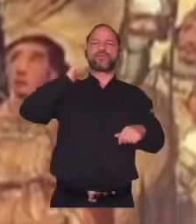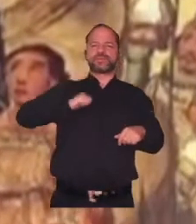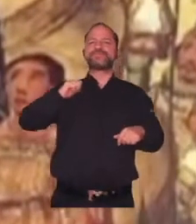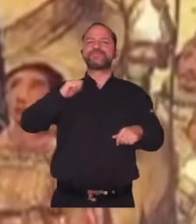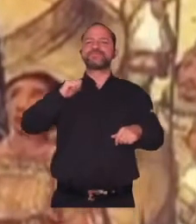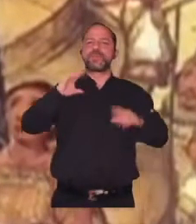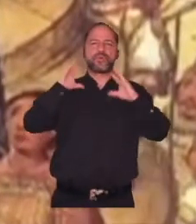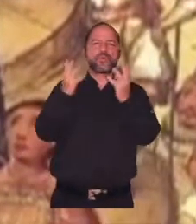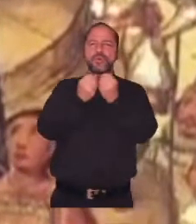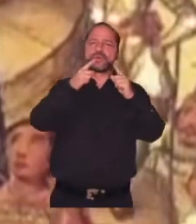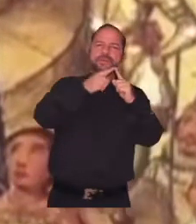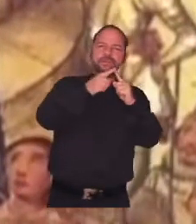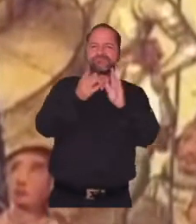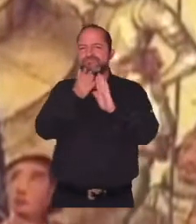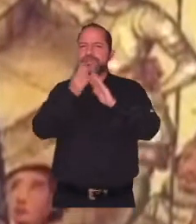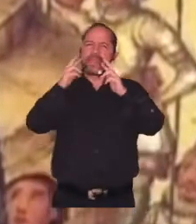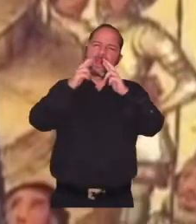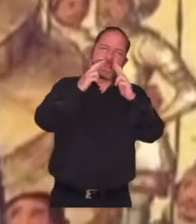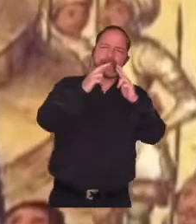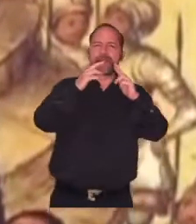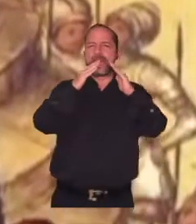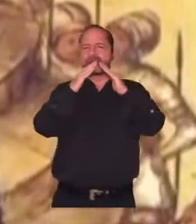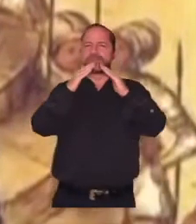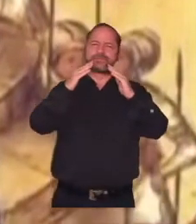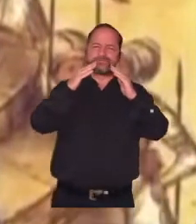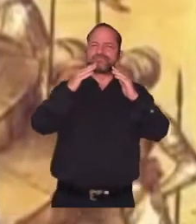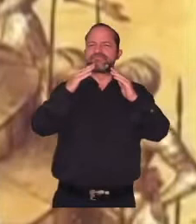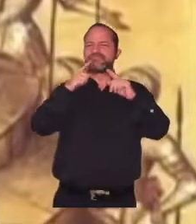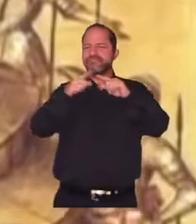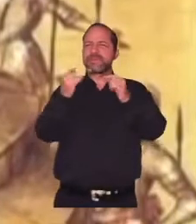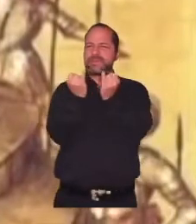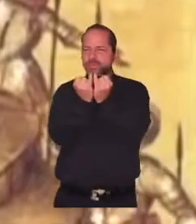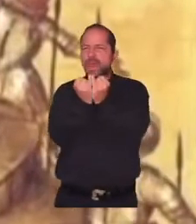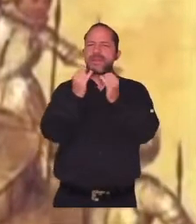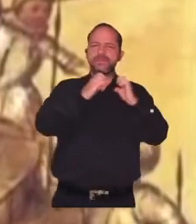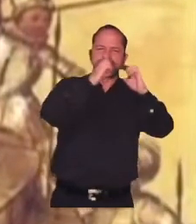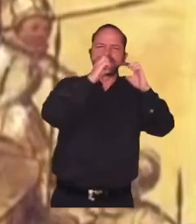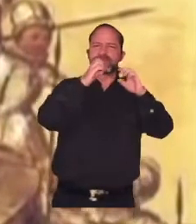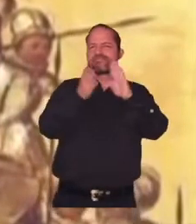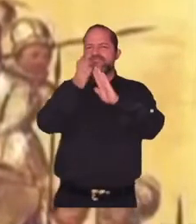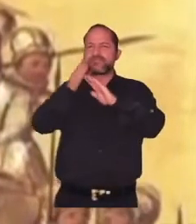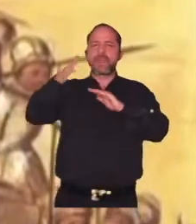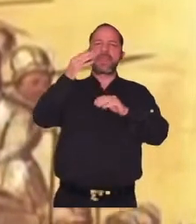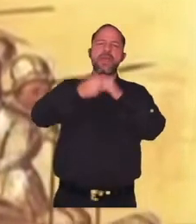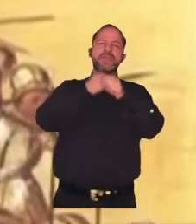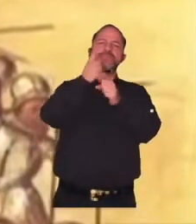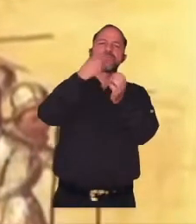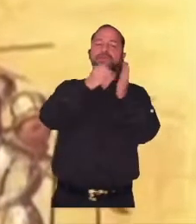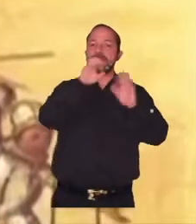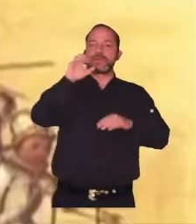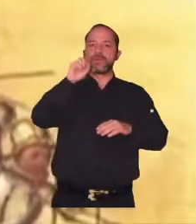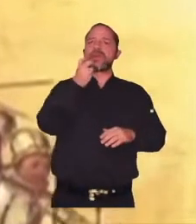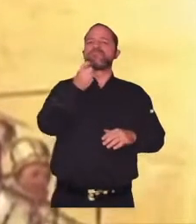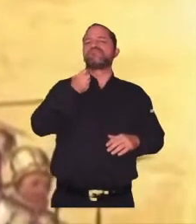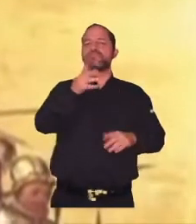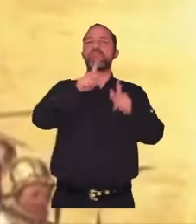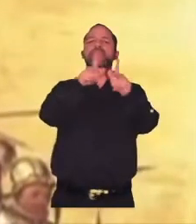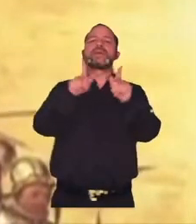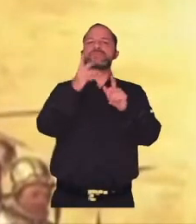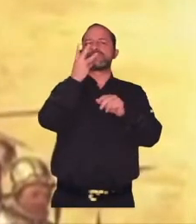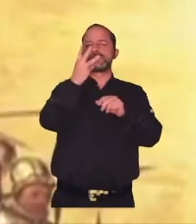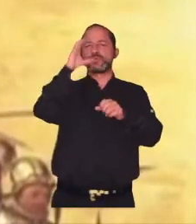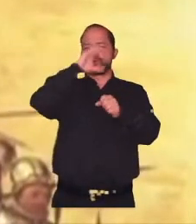sus transacciones comerciales aquella era una ciudad en pleno auge el joven cuauhtémoc había sido elegido su